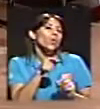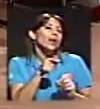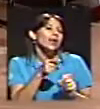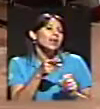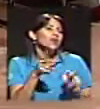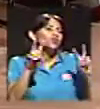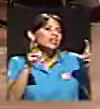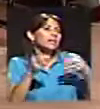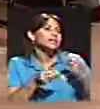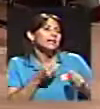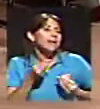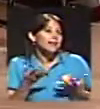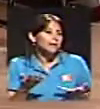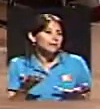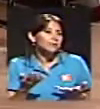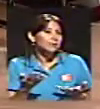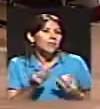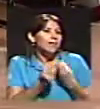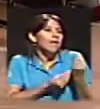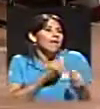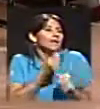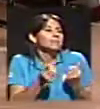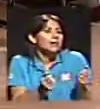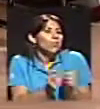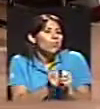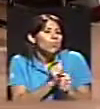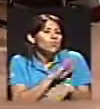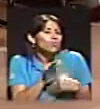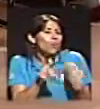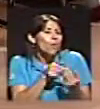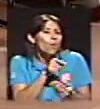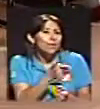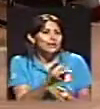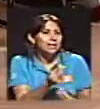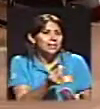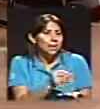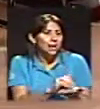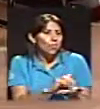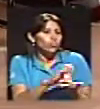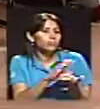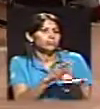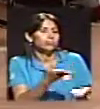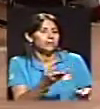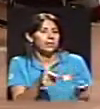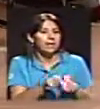con ese con todo ese dinero. Que además